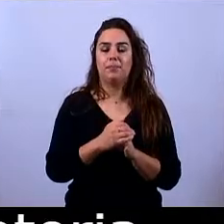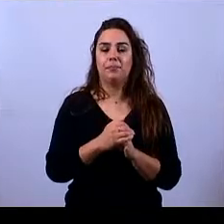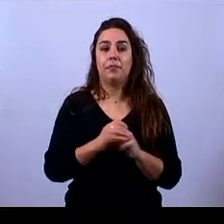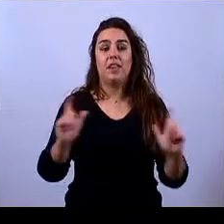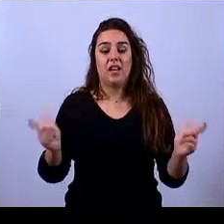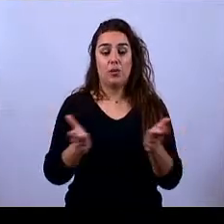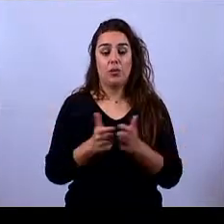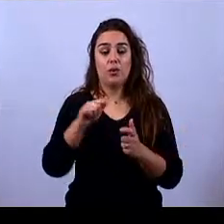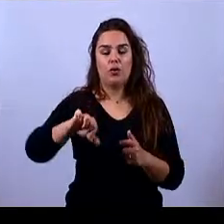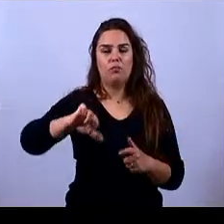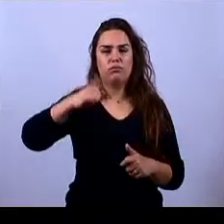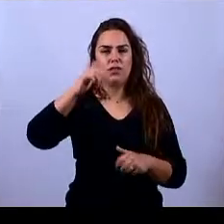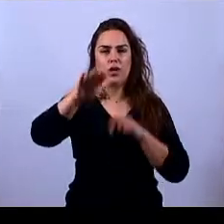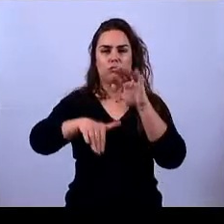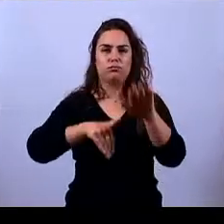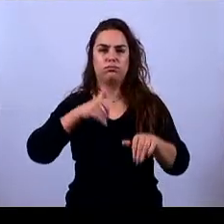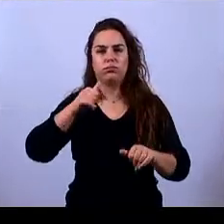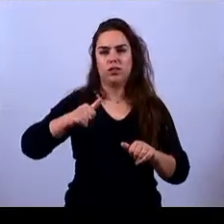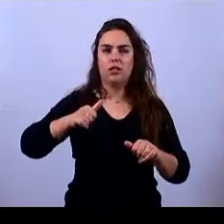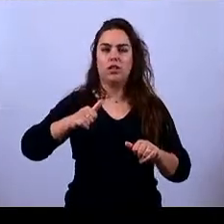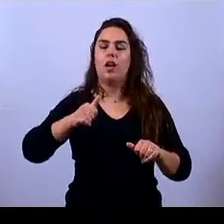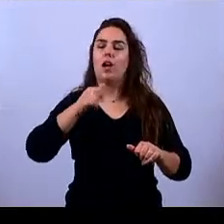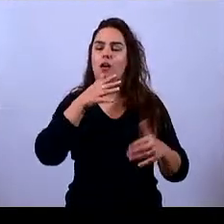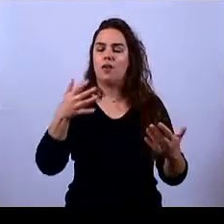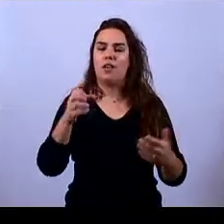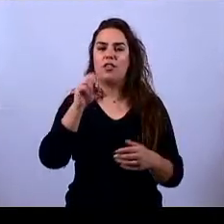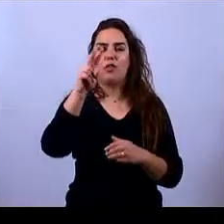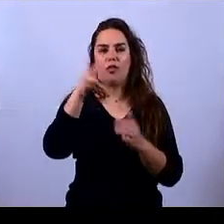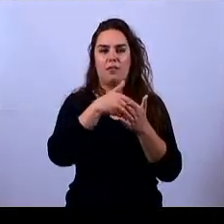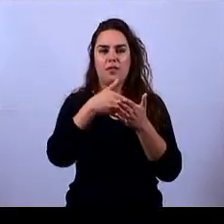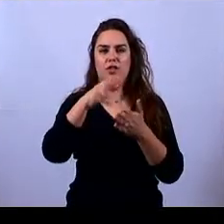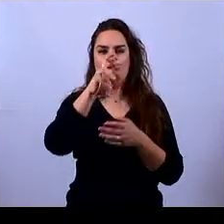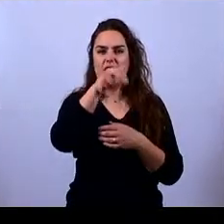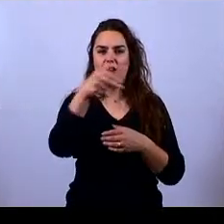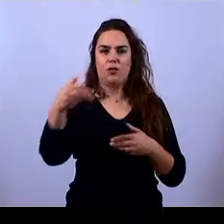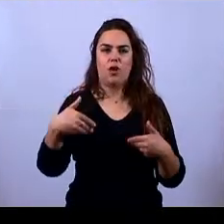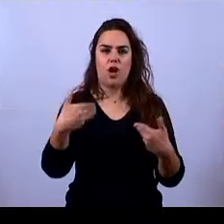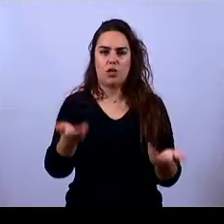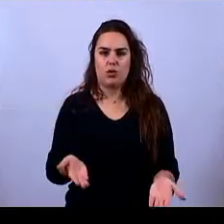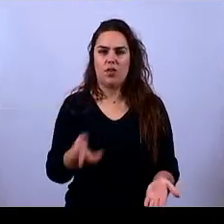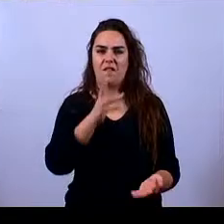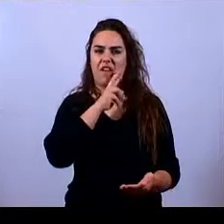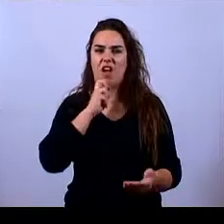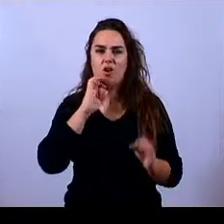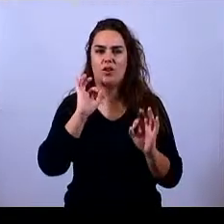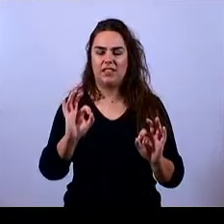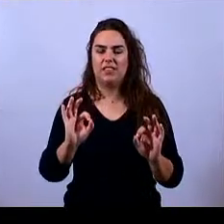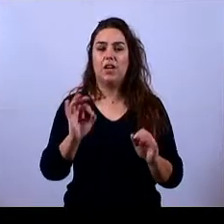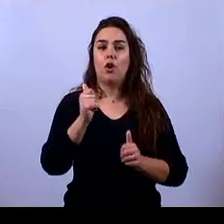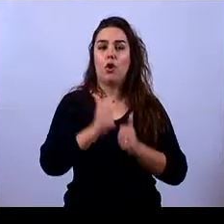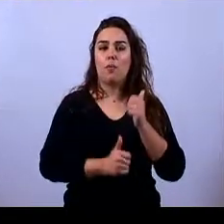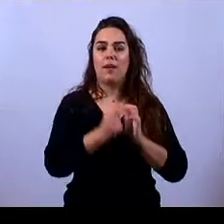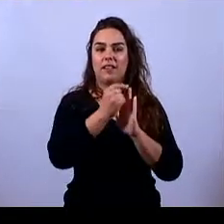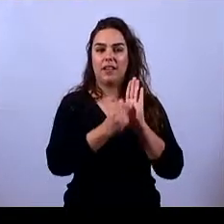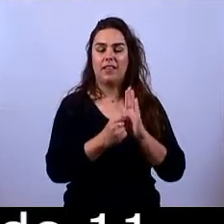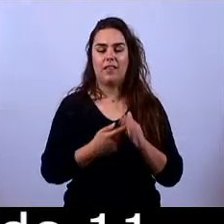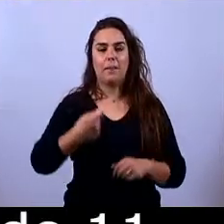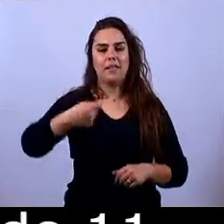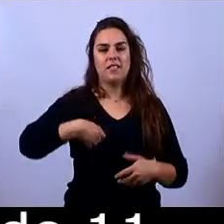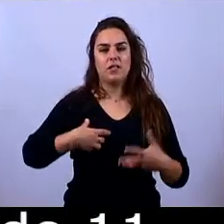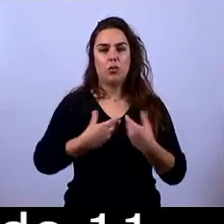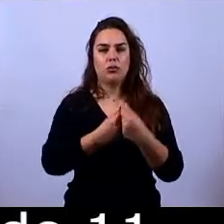autorizado la convocatoria de ayudas por un valor de más de 12 millones de euros. Dentro de las competencias de la Presidencia de la